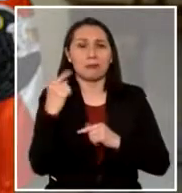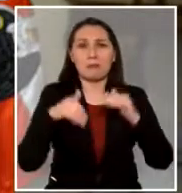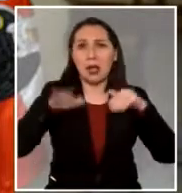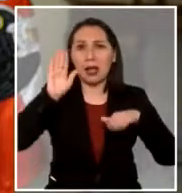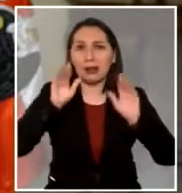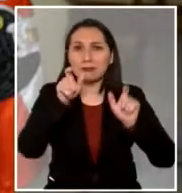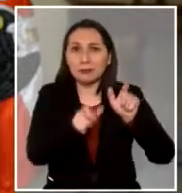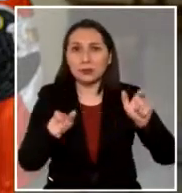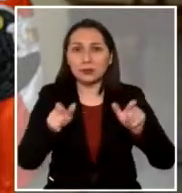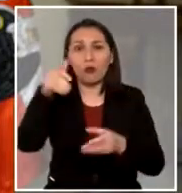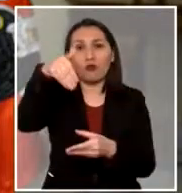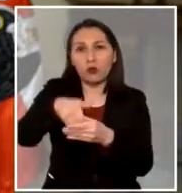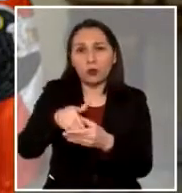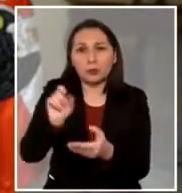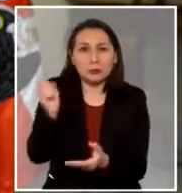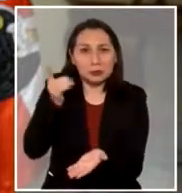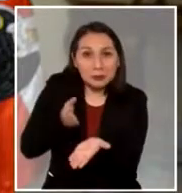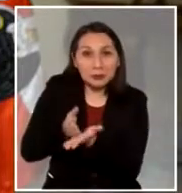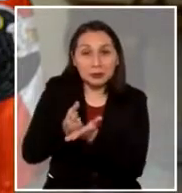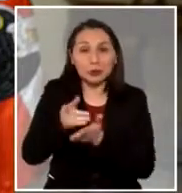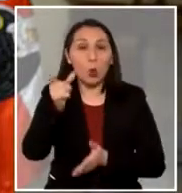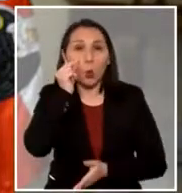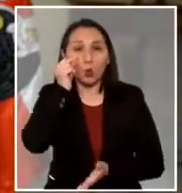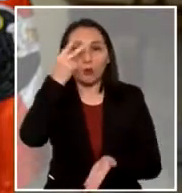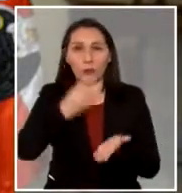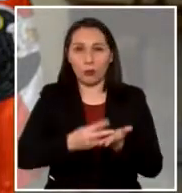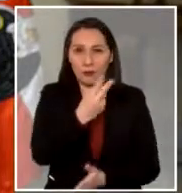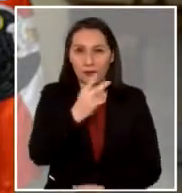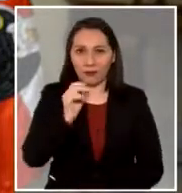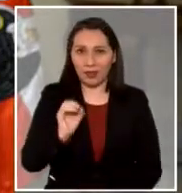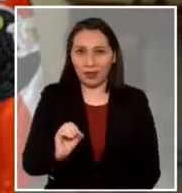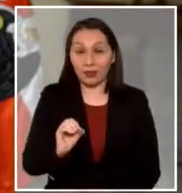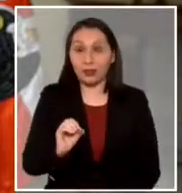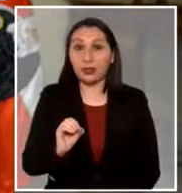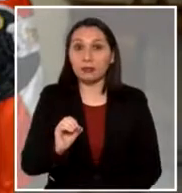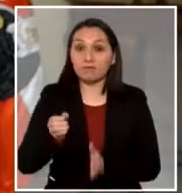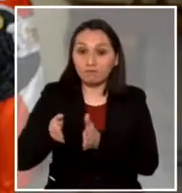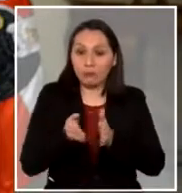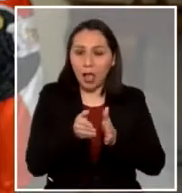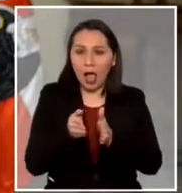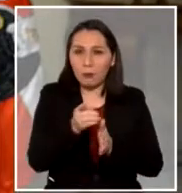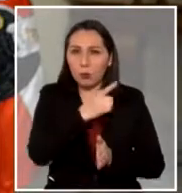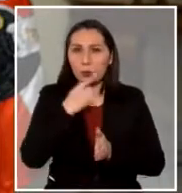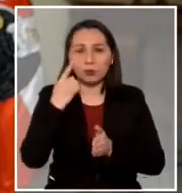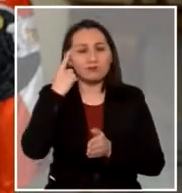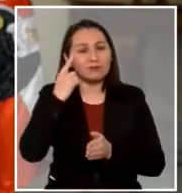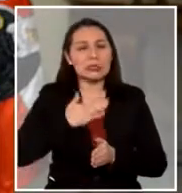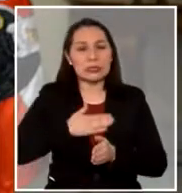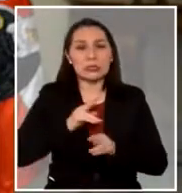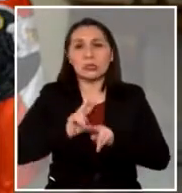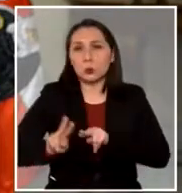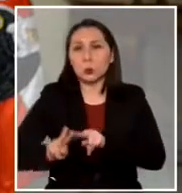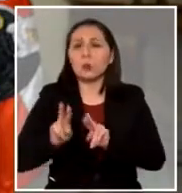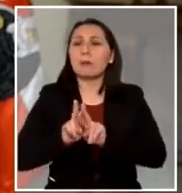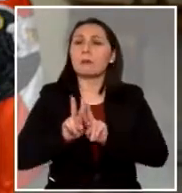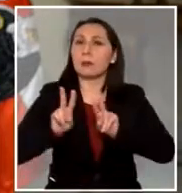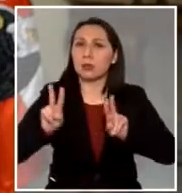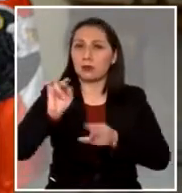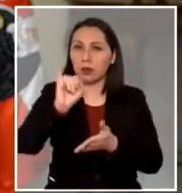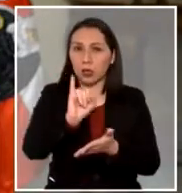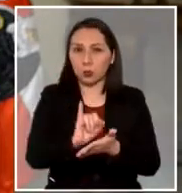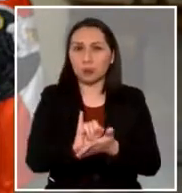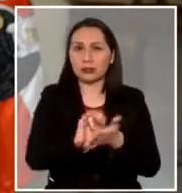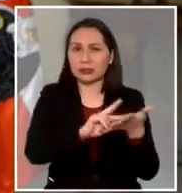en el plebiscito de entrada de octubre de 2020 camino que nos dimos para dar una solución pacífica e institucional